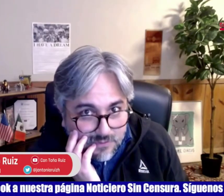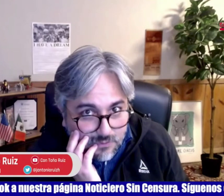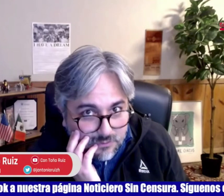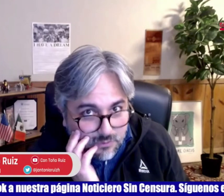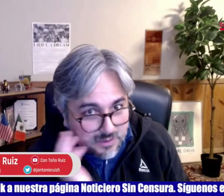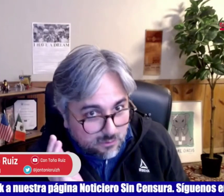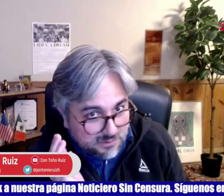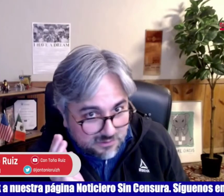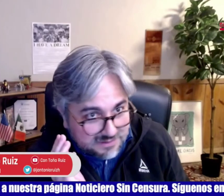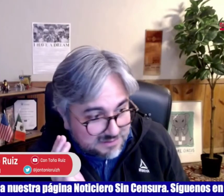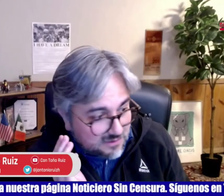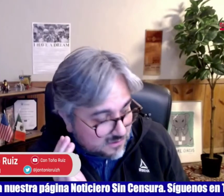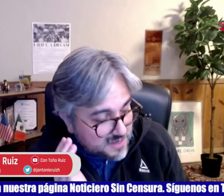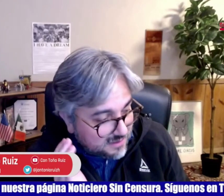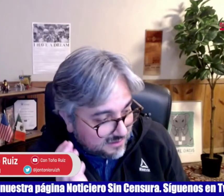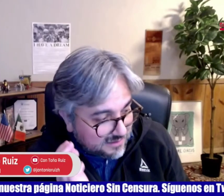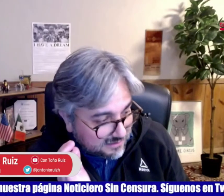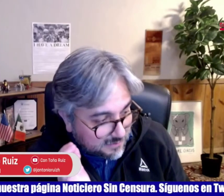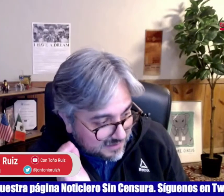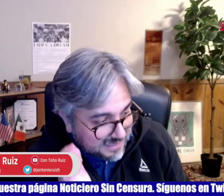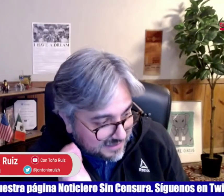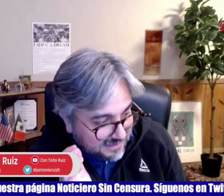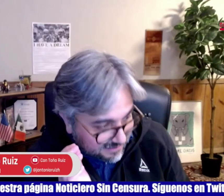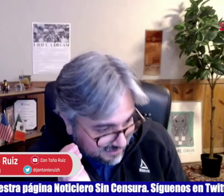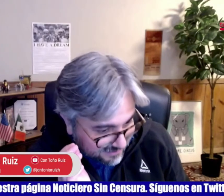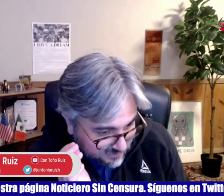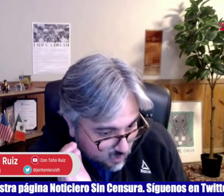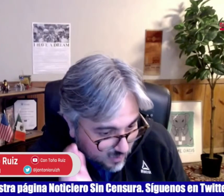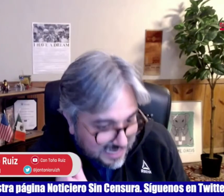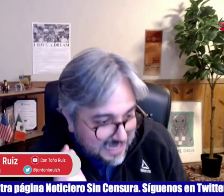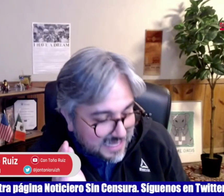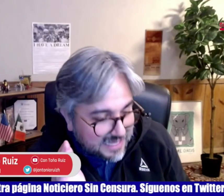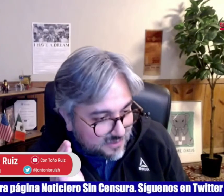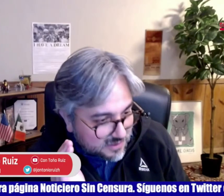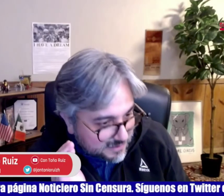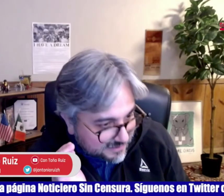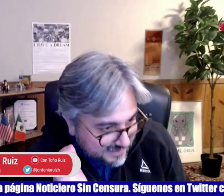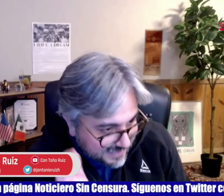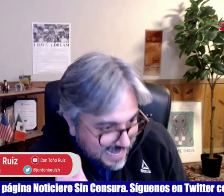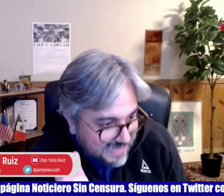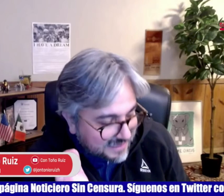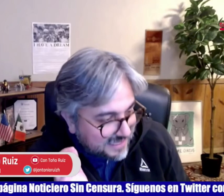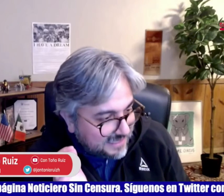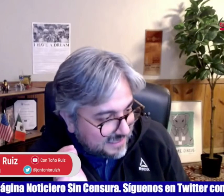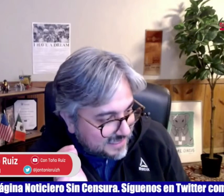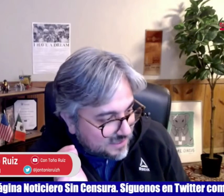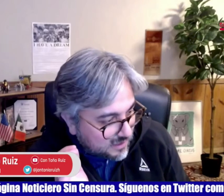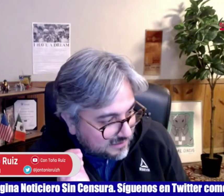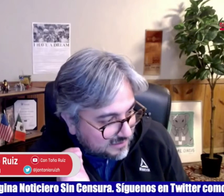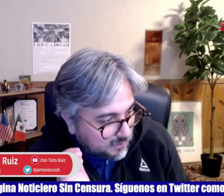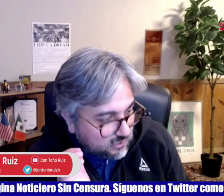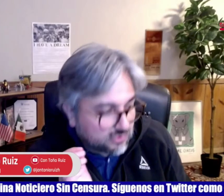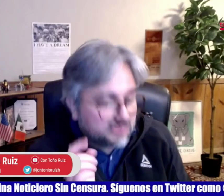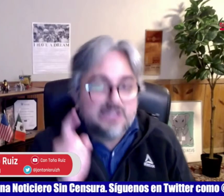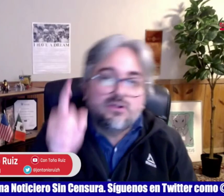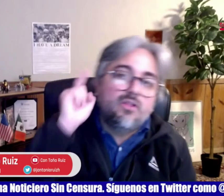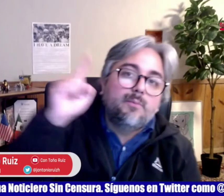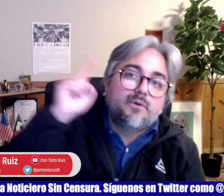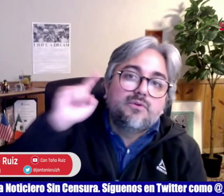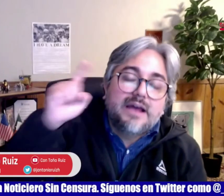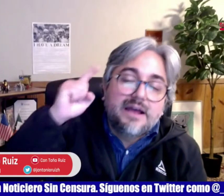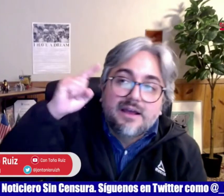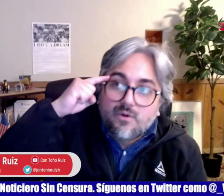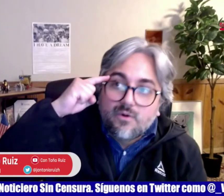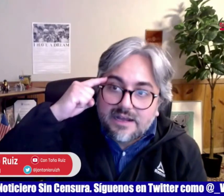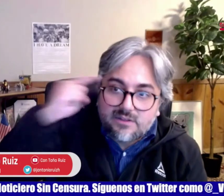en cuanto a su rigor periodístico, de verdad, de escuela, de universidad, de incurrir en este tipo de situaciones, y todo